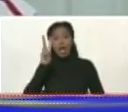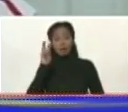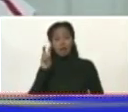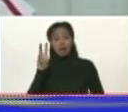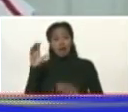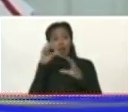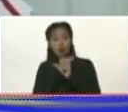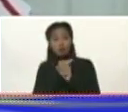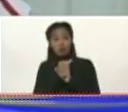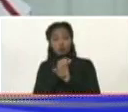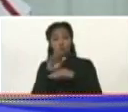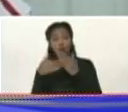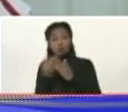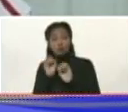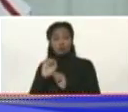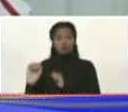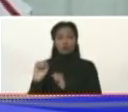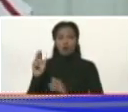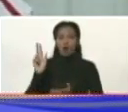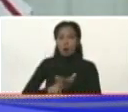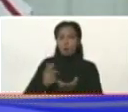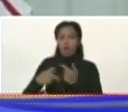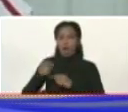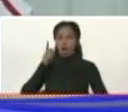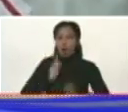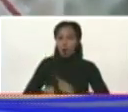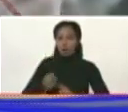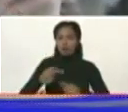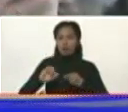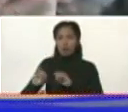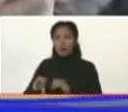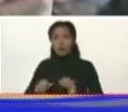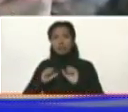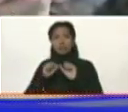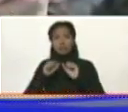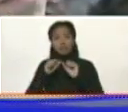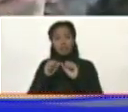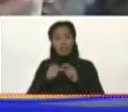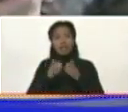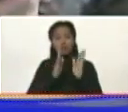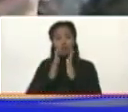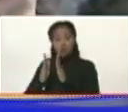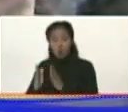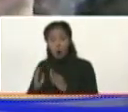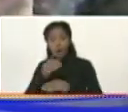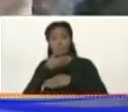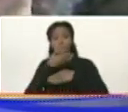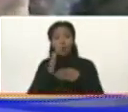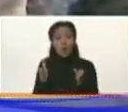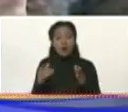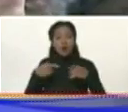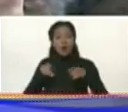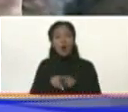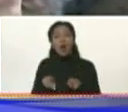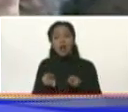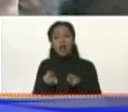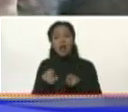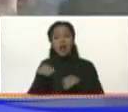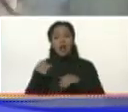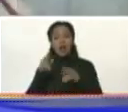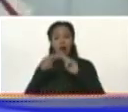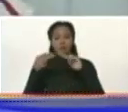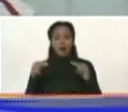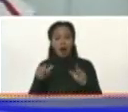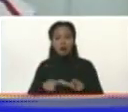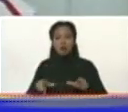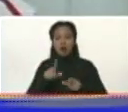noche, cuando se negó a cumplir órdenes para mantener el orden público y la paz en las ciudades principales de